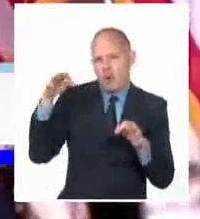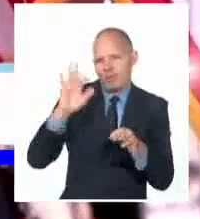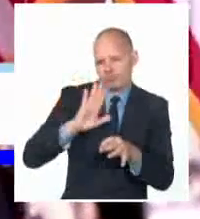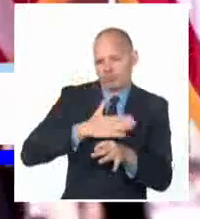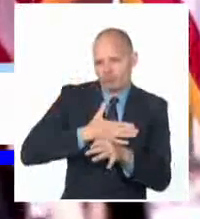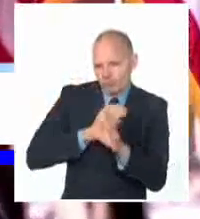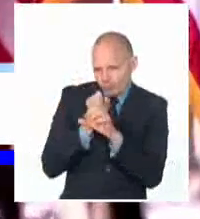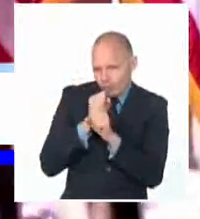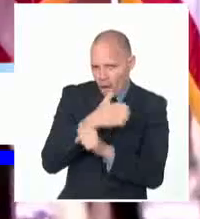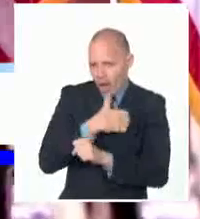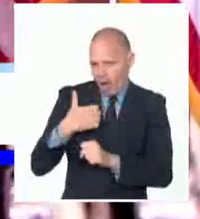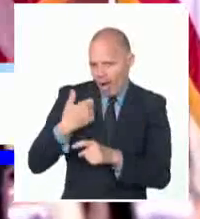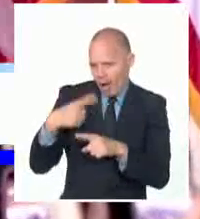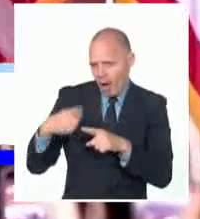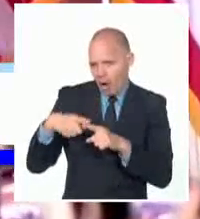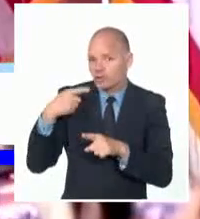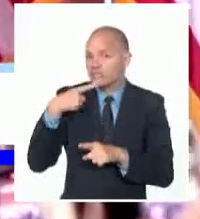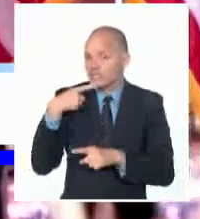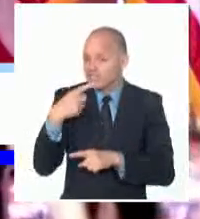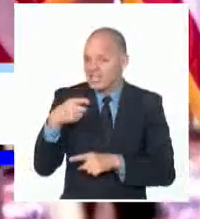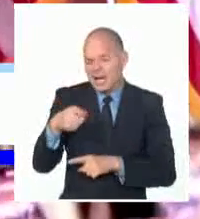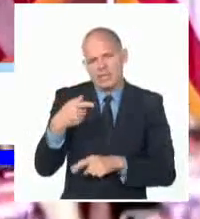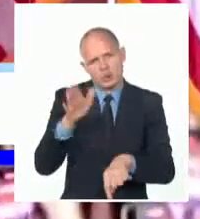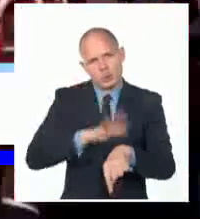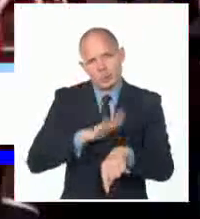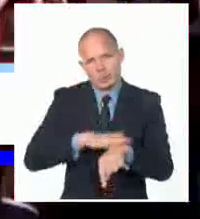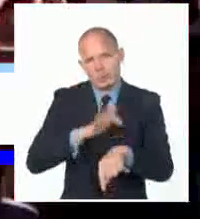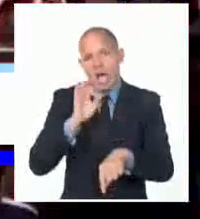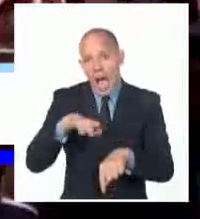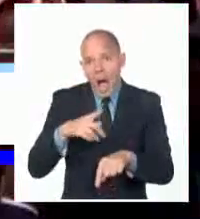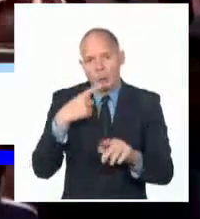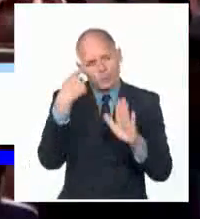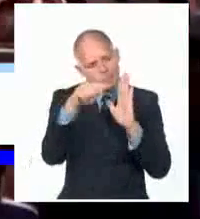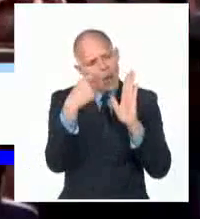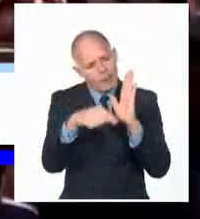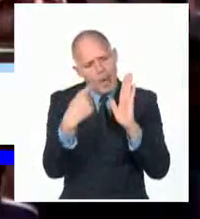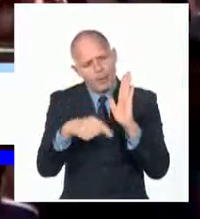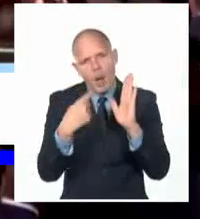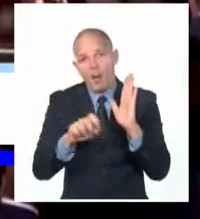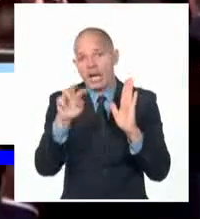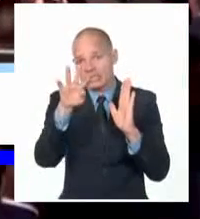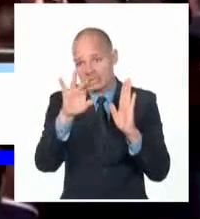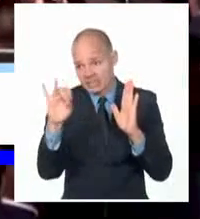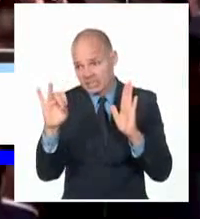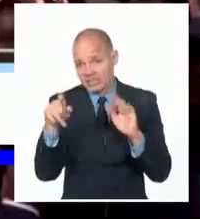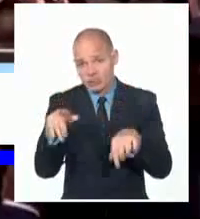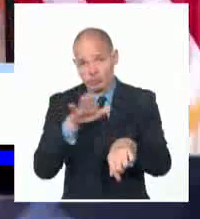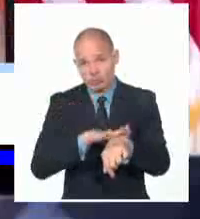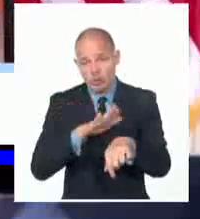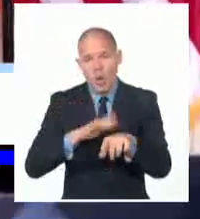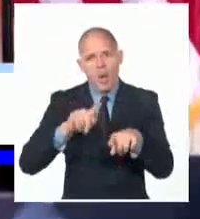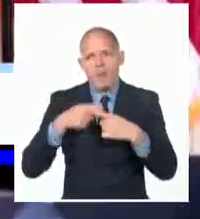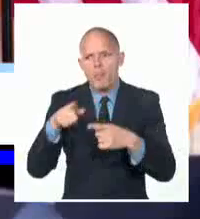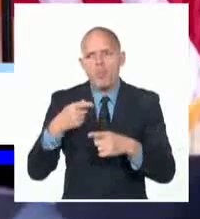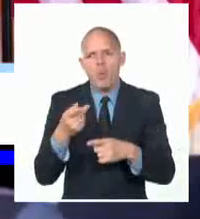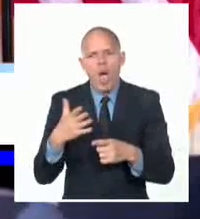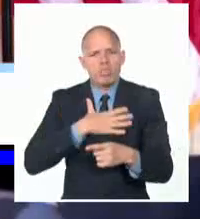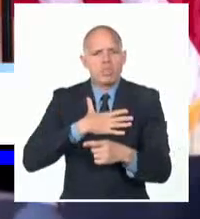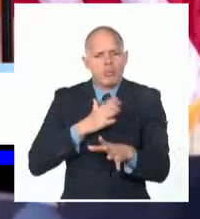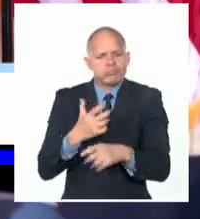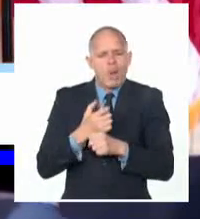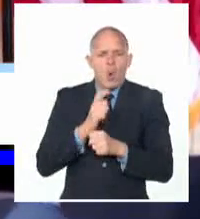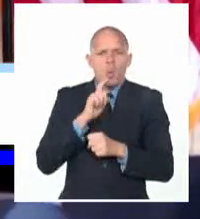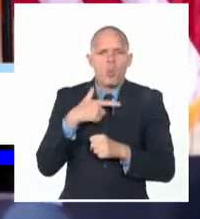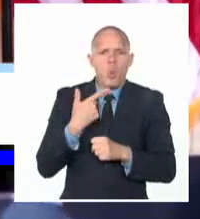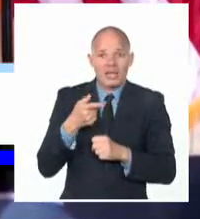a 37 cargos, entre los que figura conservar en su poder información relacionada con la seguridad nacional al término de su